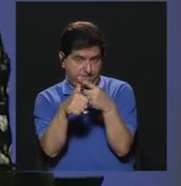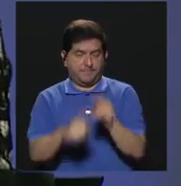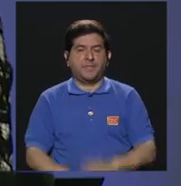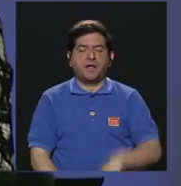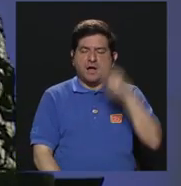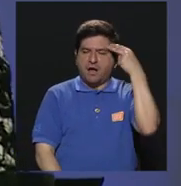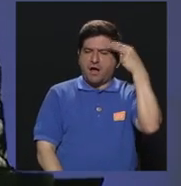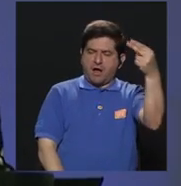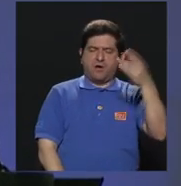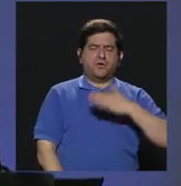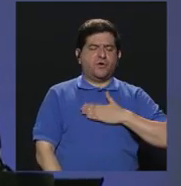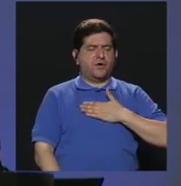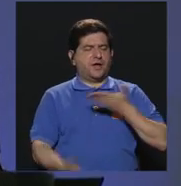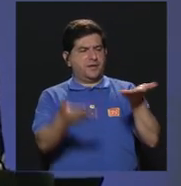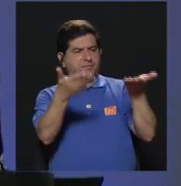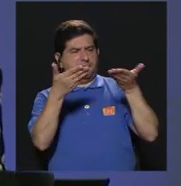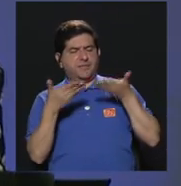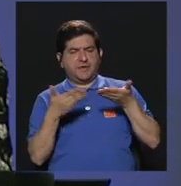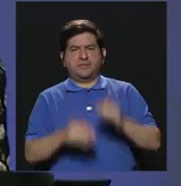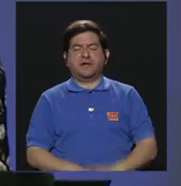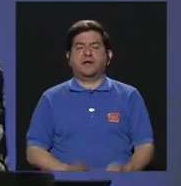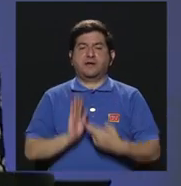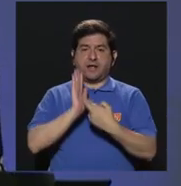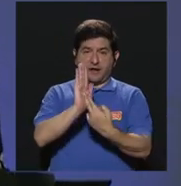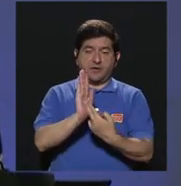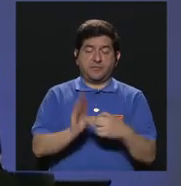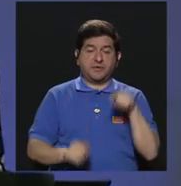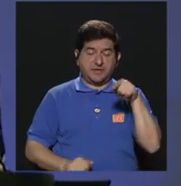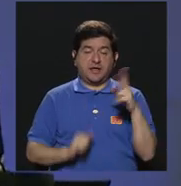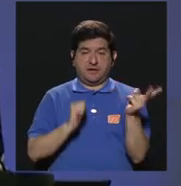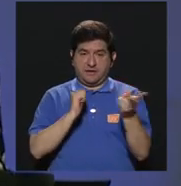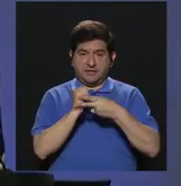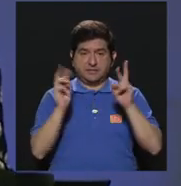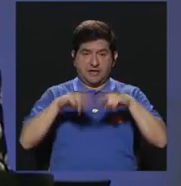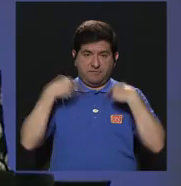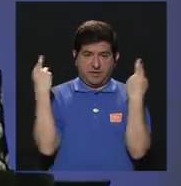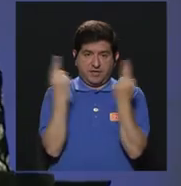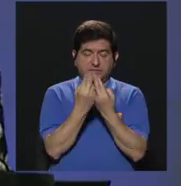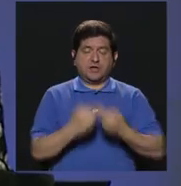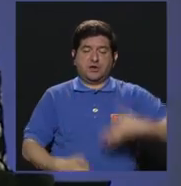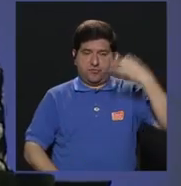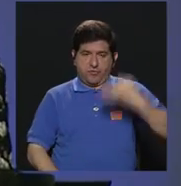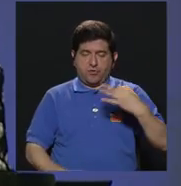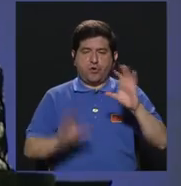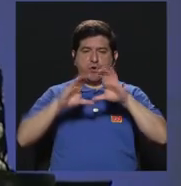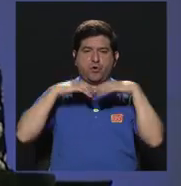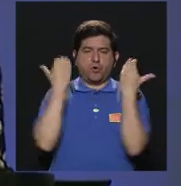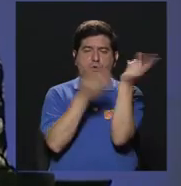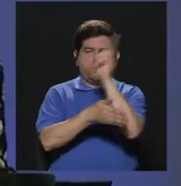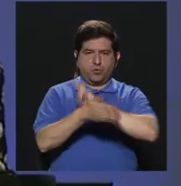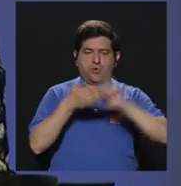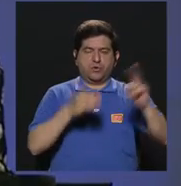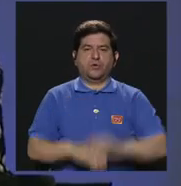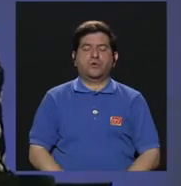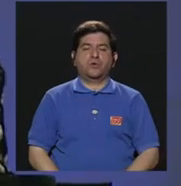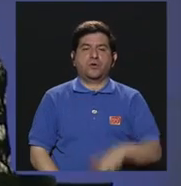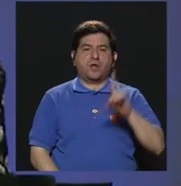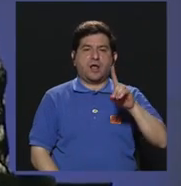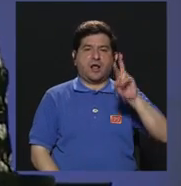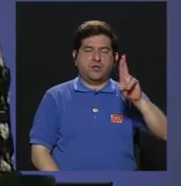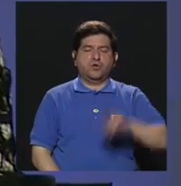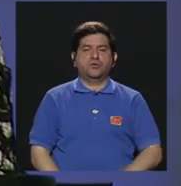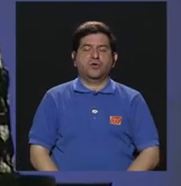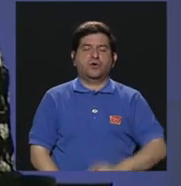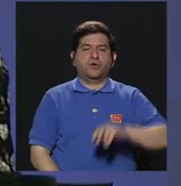el honor que se me ha encomendado al representar en esta sesión solemne del Consejo Universitario al doctor